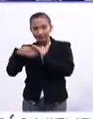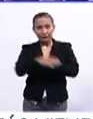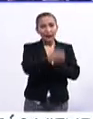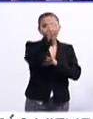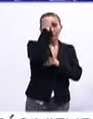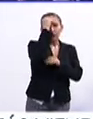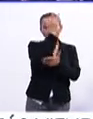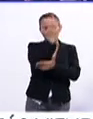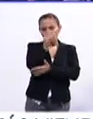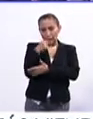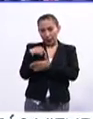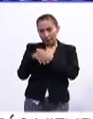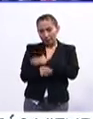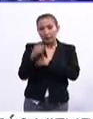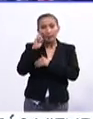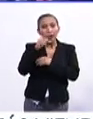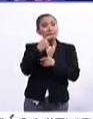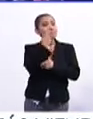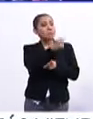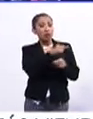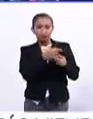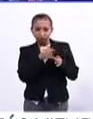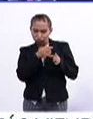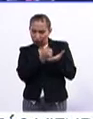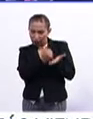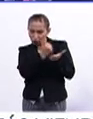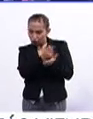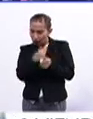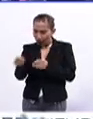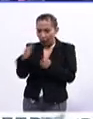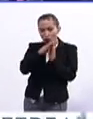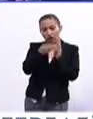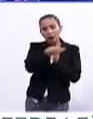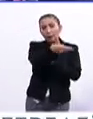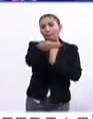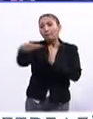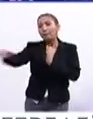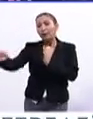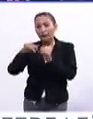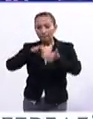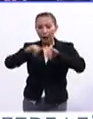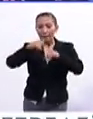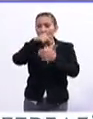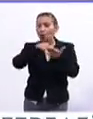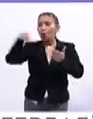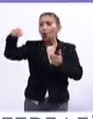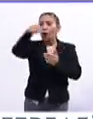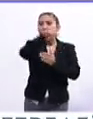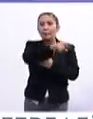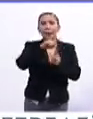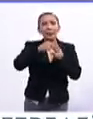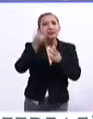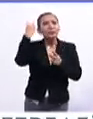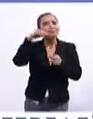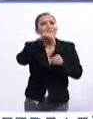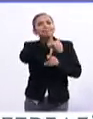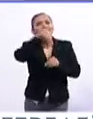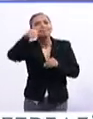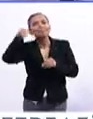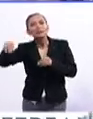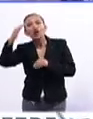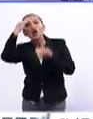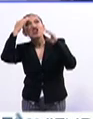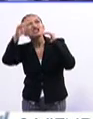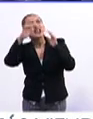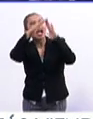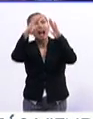bosque de Chapultepec, siguiendo las instrucciones del personal que les otorgaba un folleto con un mapa de la ubicación para iniciar el recorrido y